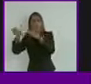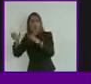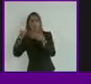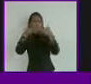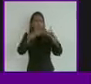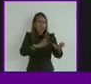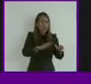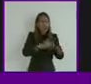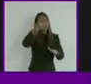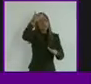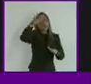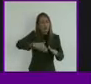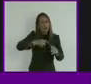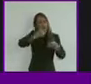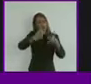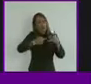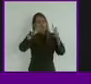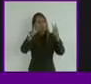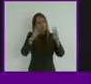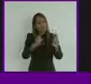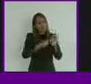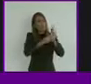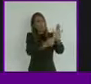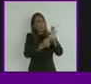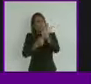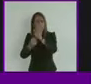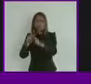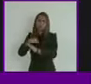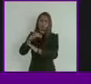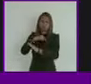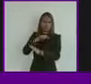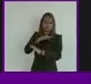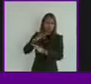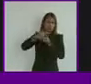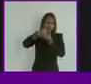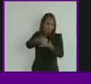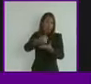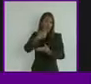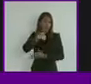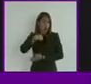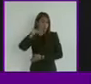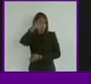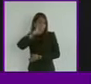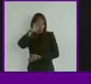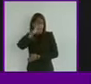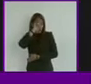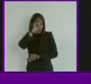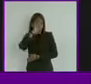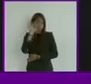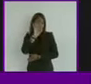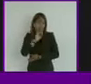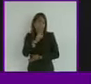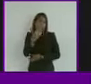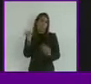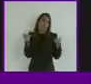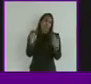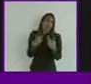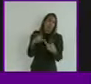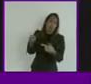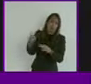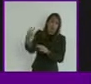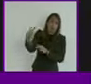den a conocer. Y sí, sin duda, tenemos que hacernos cargo de eso. Yo les daría un consejo un poco rebelde, pues si ahí me está siguiendo algún maestro o maestra,